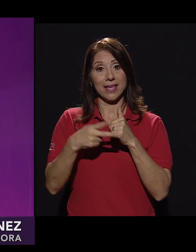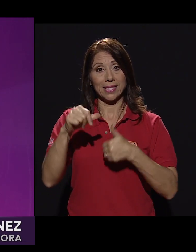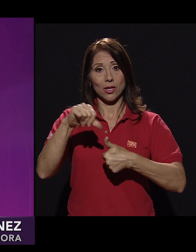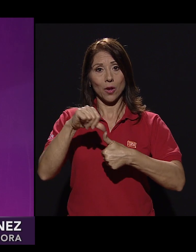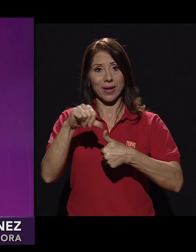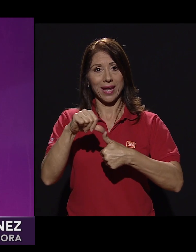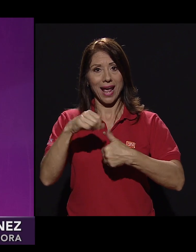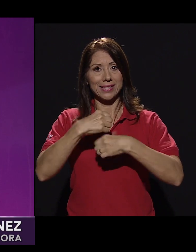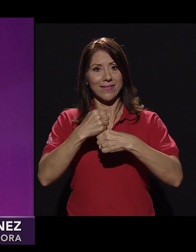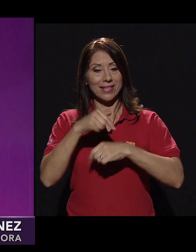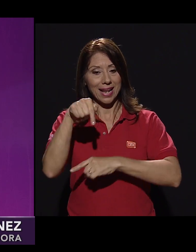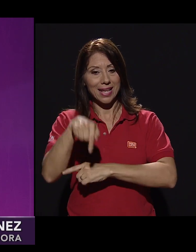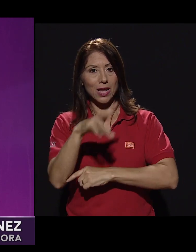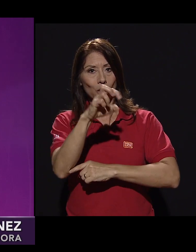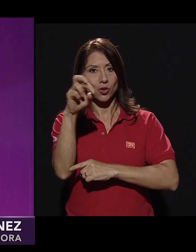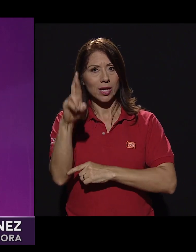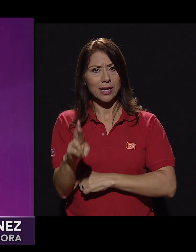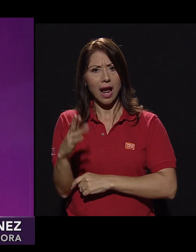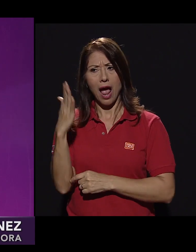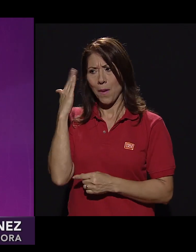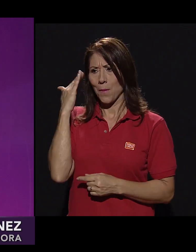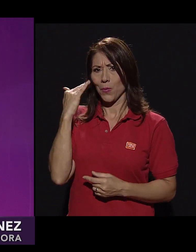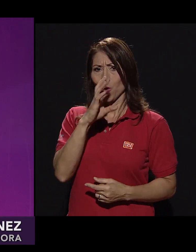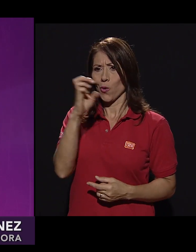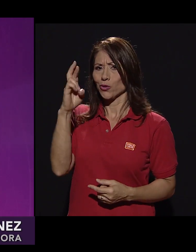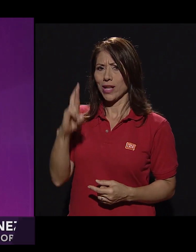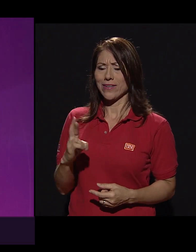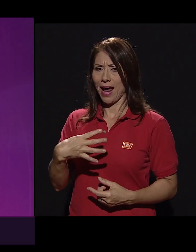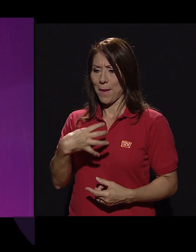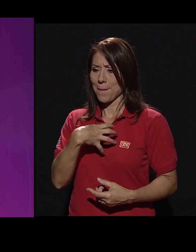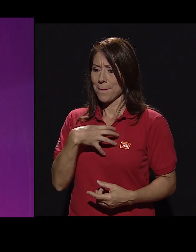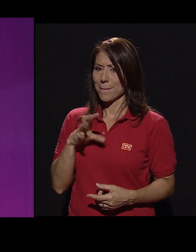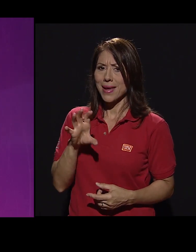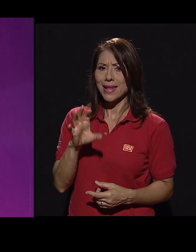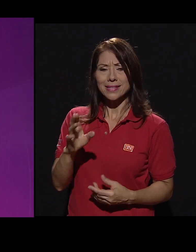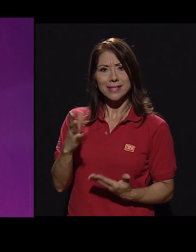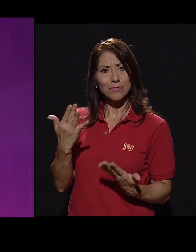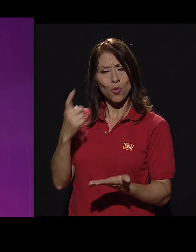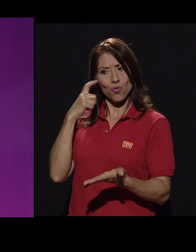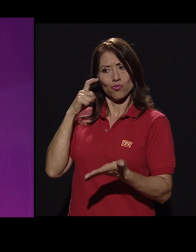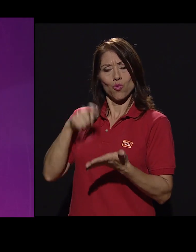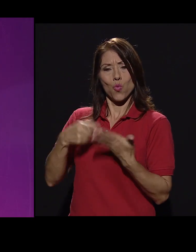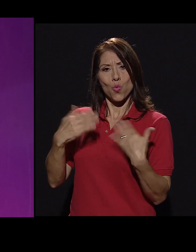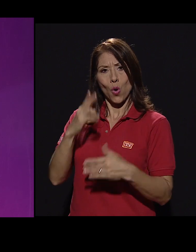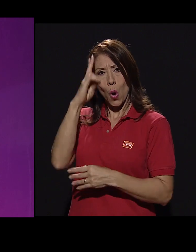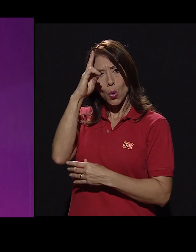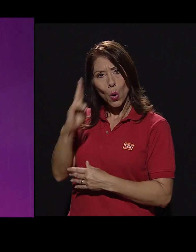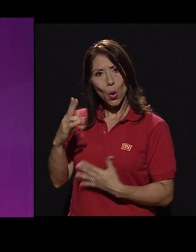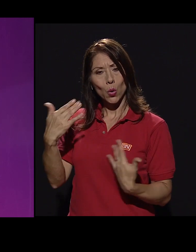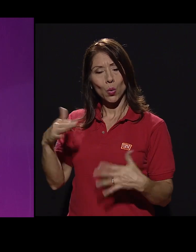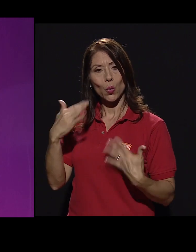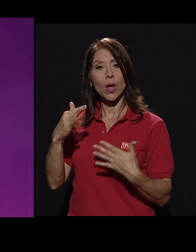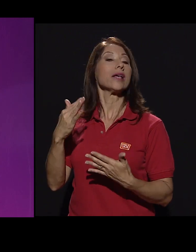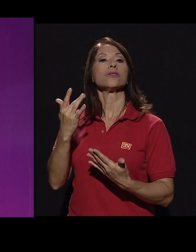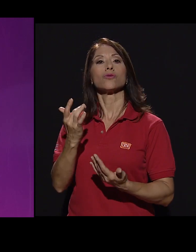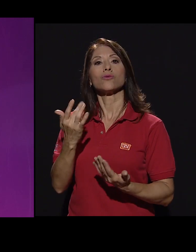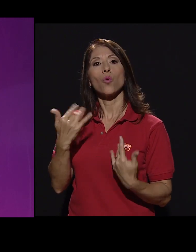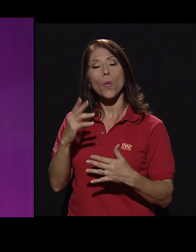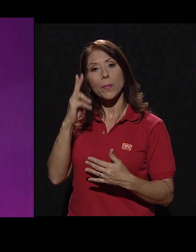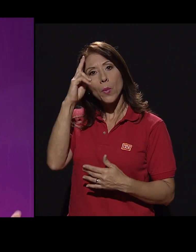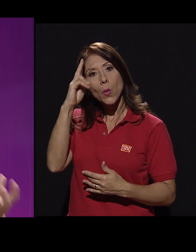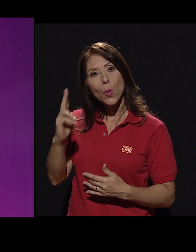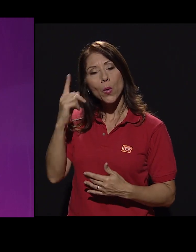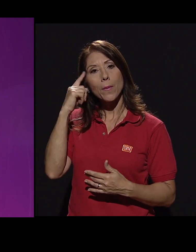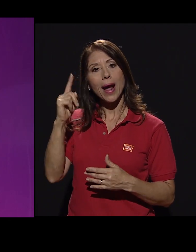realizar Aquí en Costa Rica Que ha hecho Costa Rica Merecedora De este honor Porque es un privilegio Para la población También